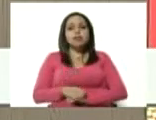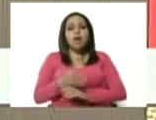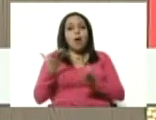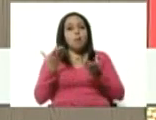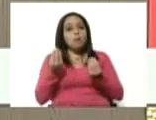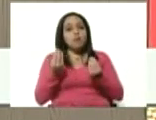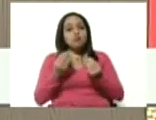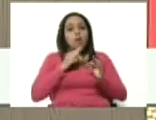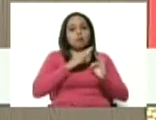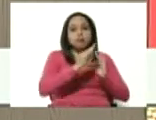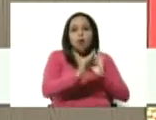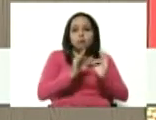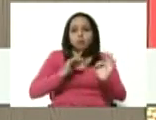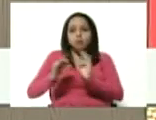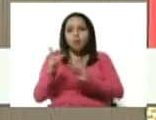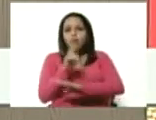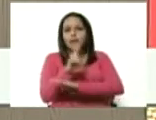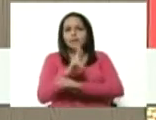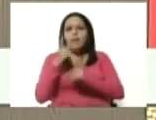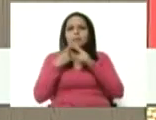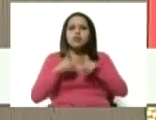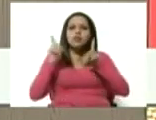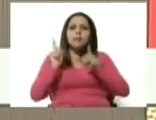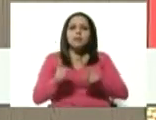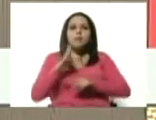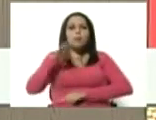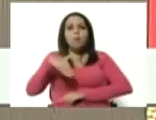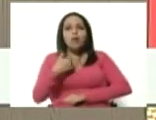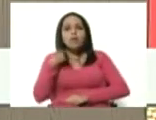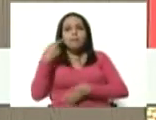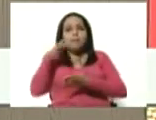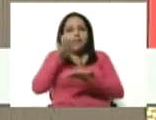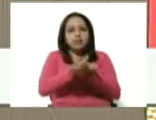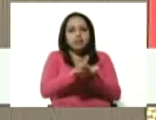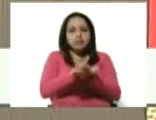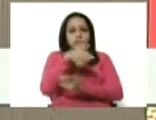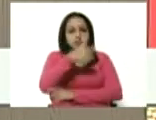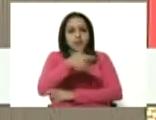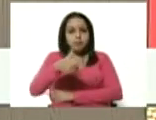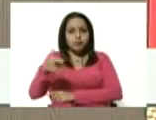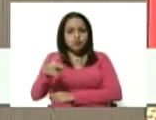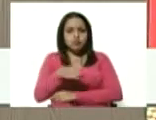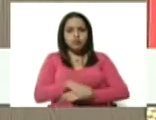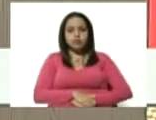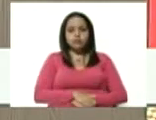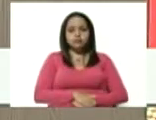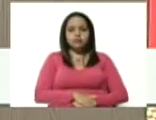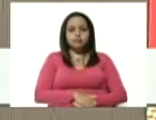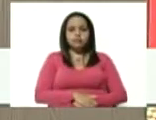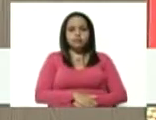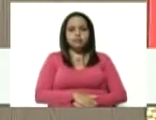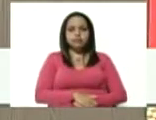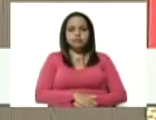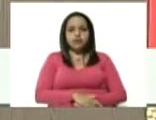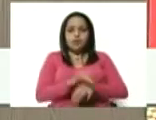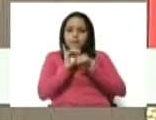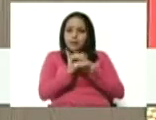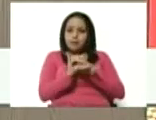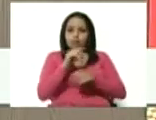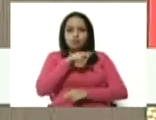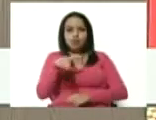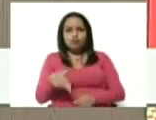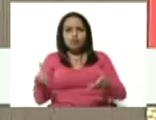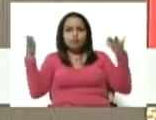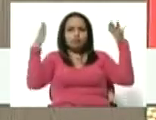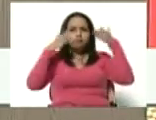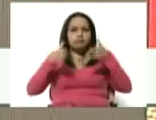altamente contagiosa, pero también es una enfermedad que puede matar a los ciudadanos, a las ciudadanas. Y por eso insistimos y